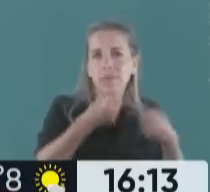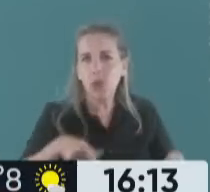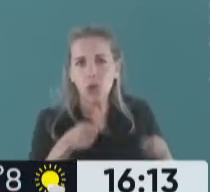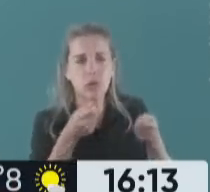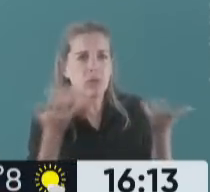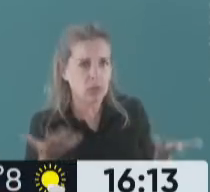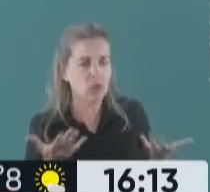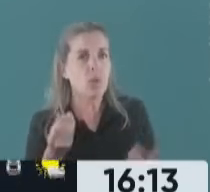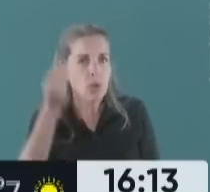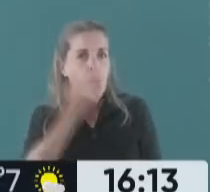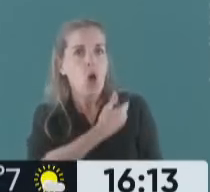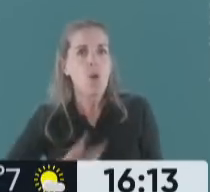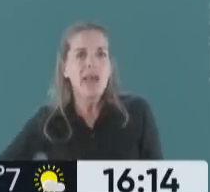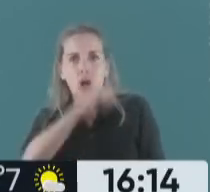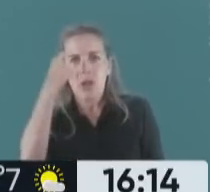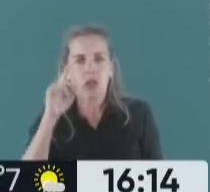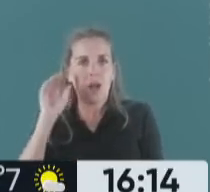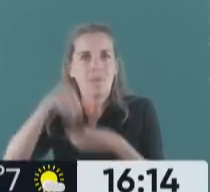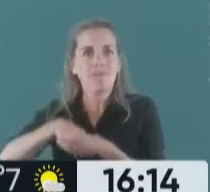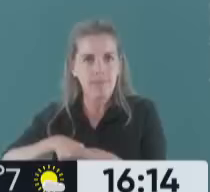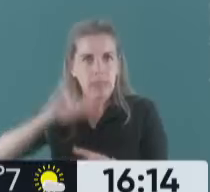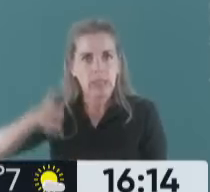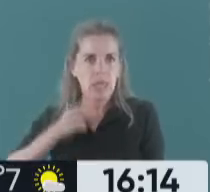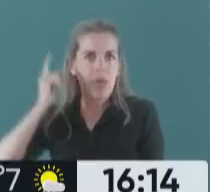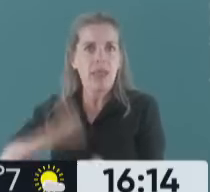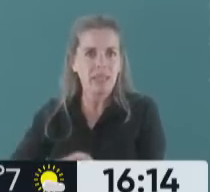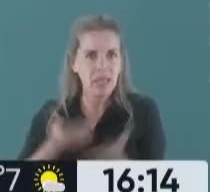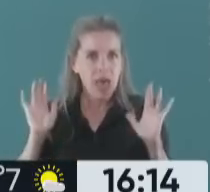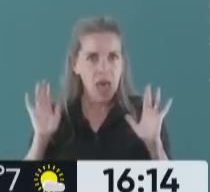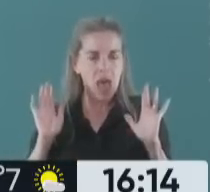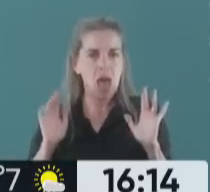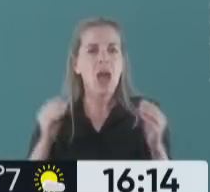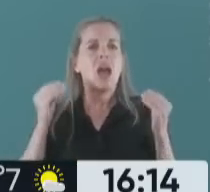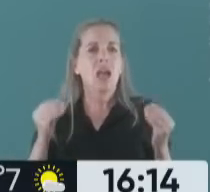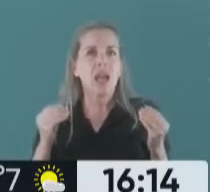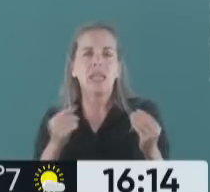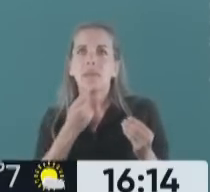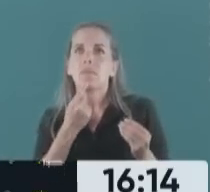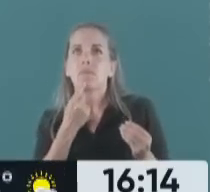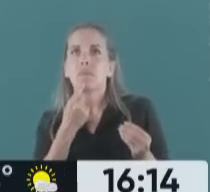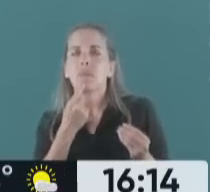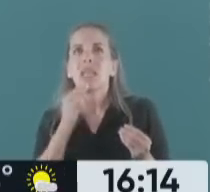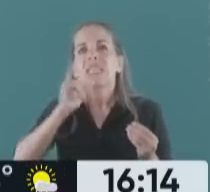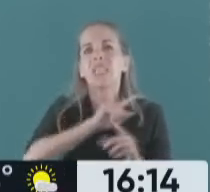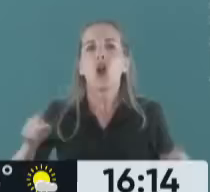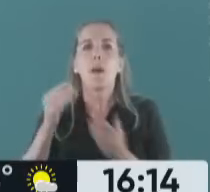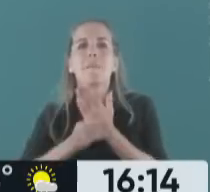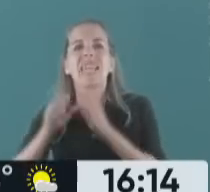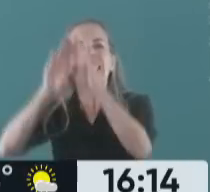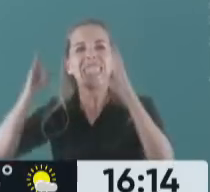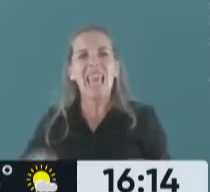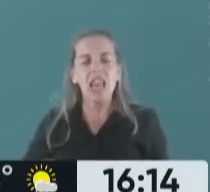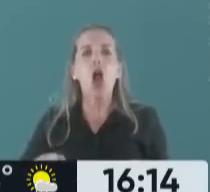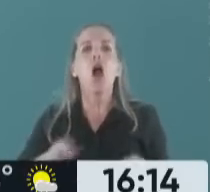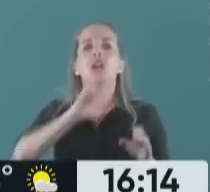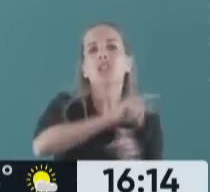el gobierno nacional el que tiene que intervenir en este tipo de políticas. Decir ministerio sí o ministerio no, la verdad es que es reducir